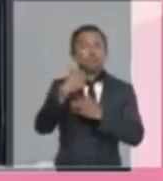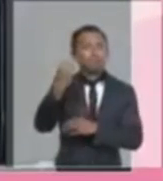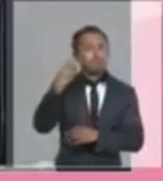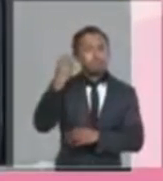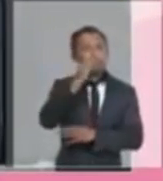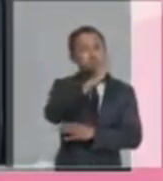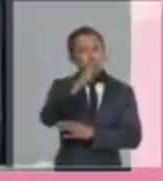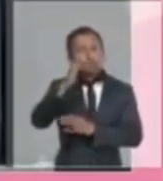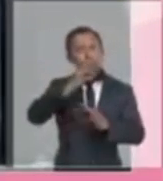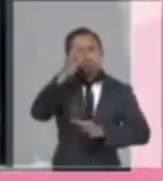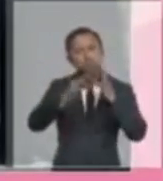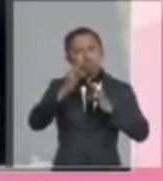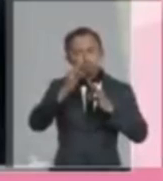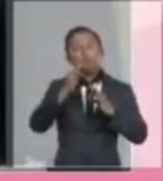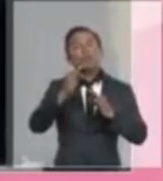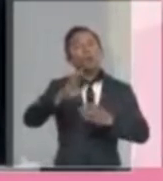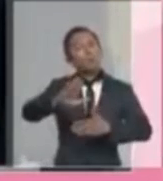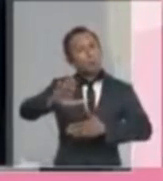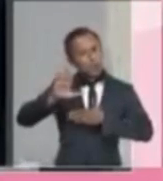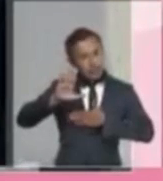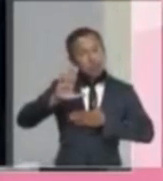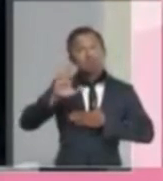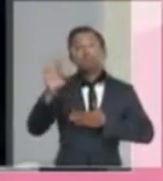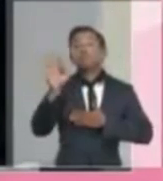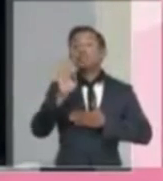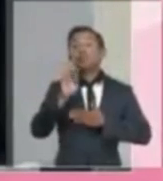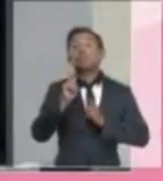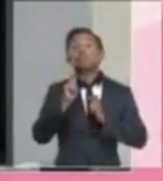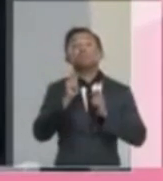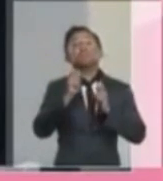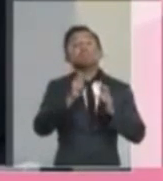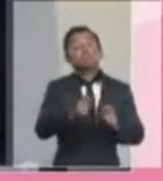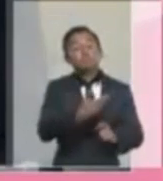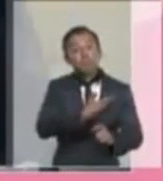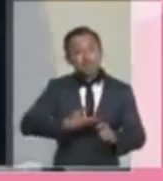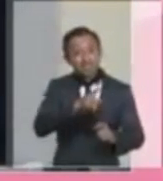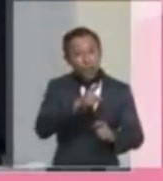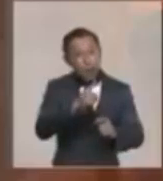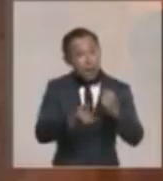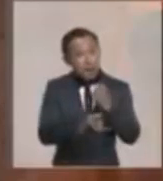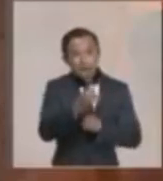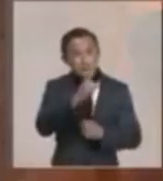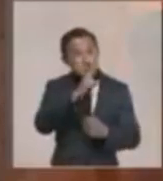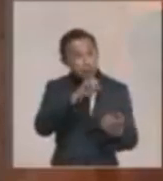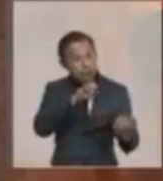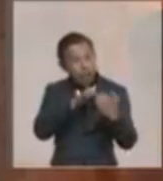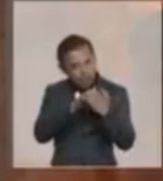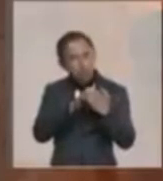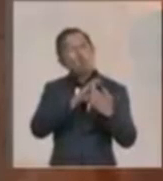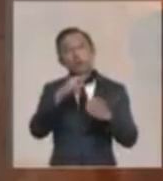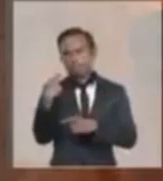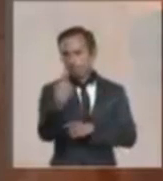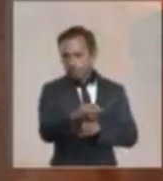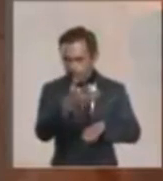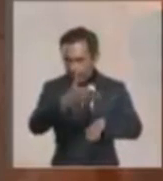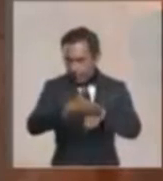finquen responsabilidades o alguna sanción si nos miente a los ciudadanos? Bueno, desde luego, yo quiero